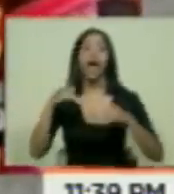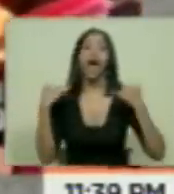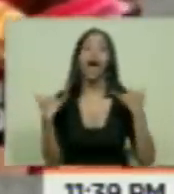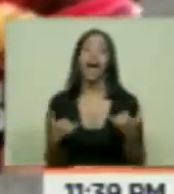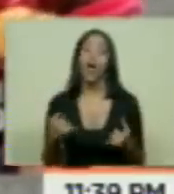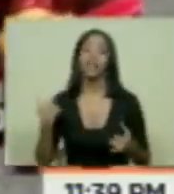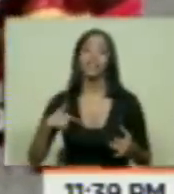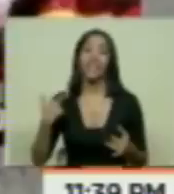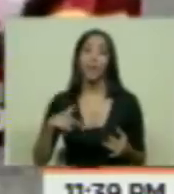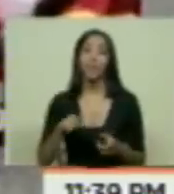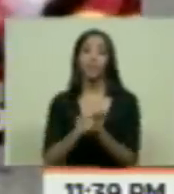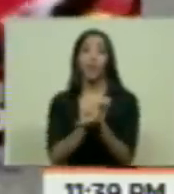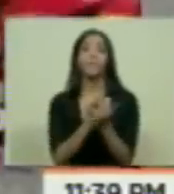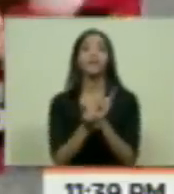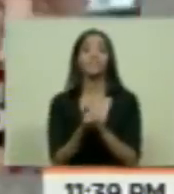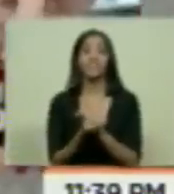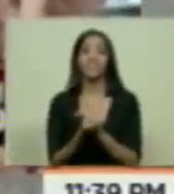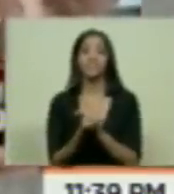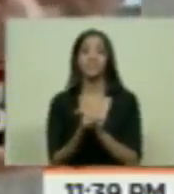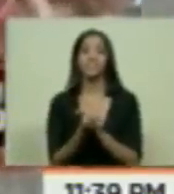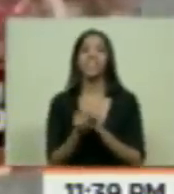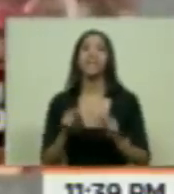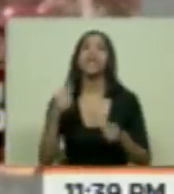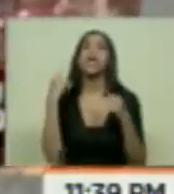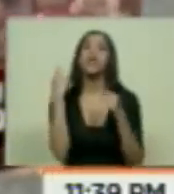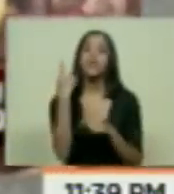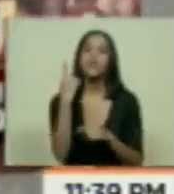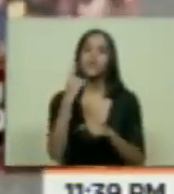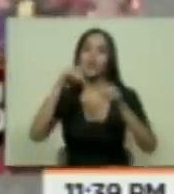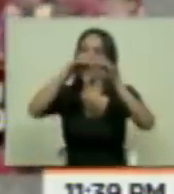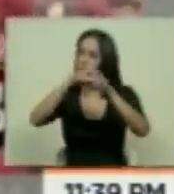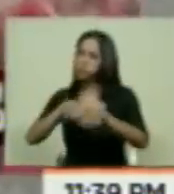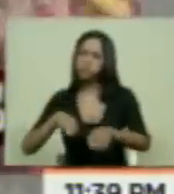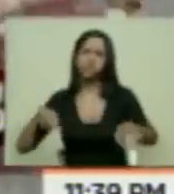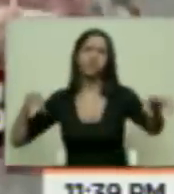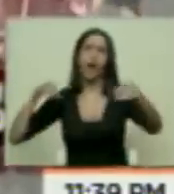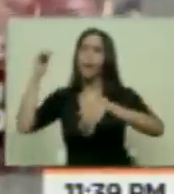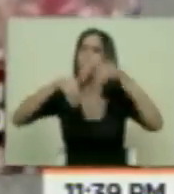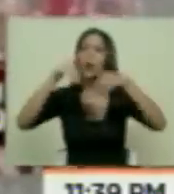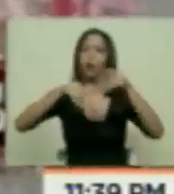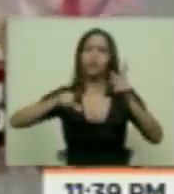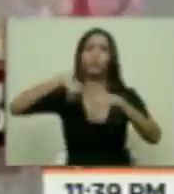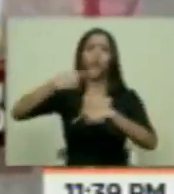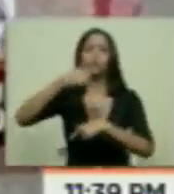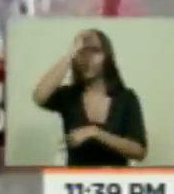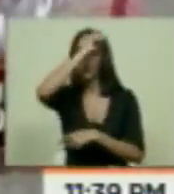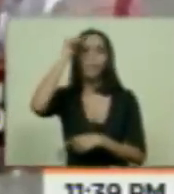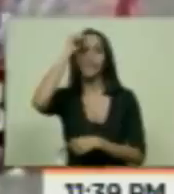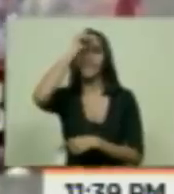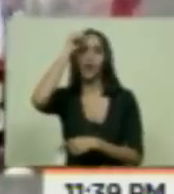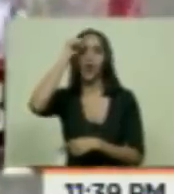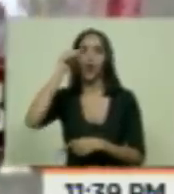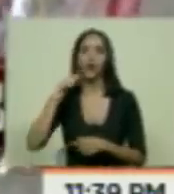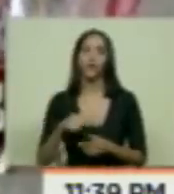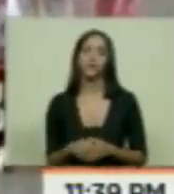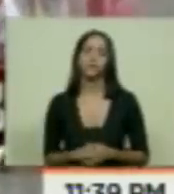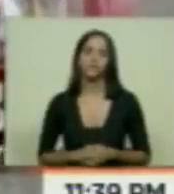que convertirla en una avalancha de votos el próximo domingo.